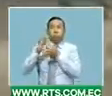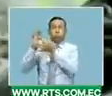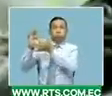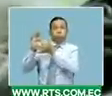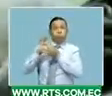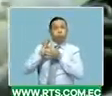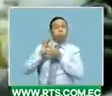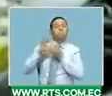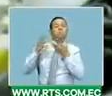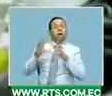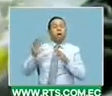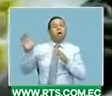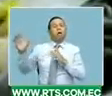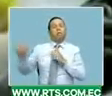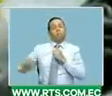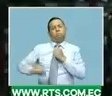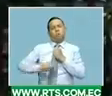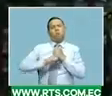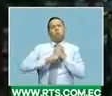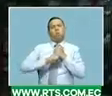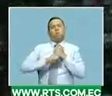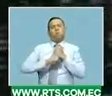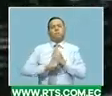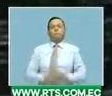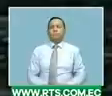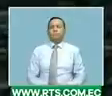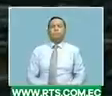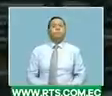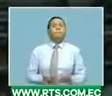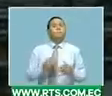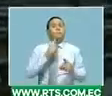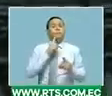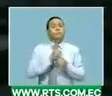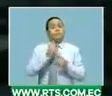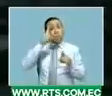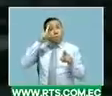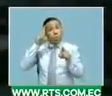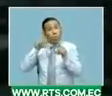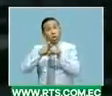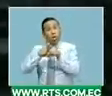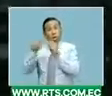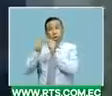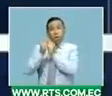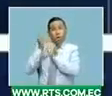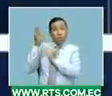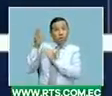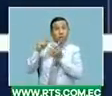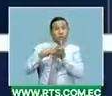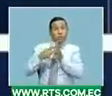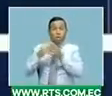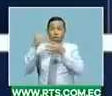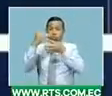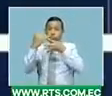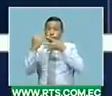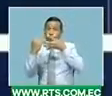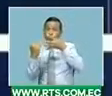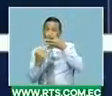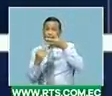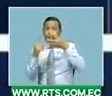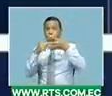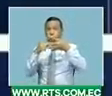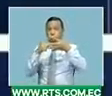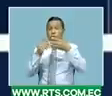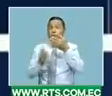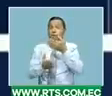no petrolera dirigida al mercado estadounidense. Ese acuerdo de primera fase contendrá cuatro capítulos: la facilitación para el comercio